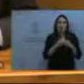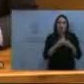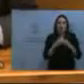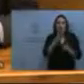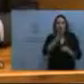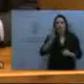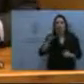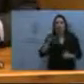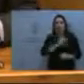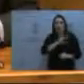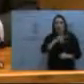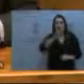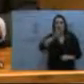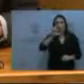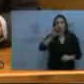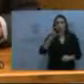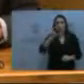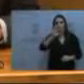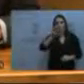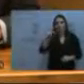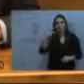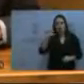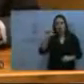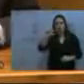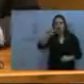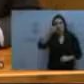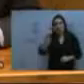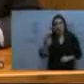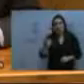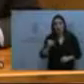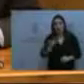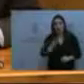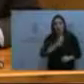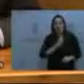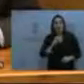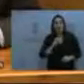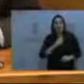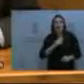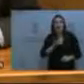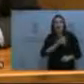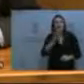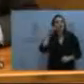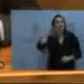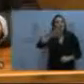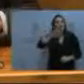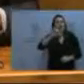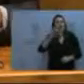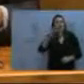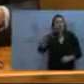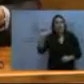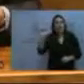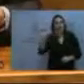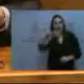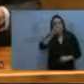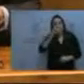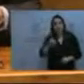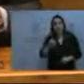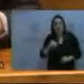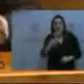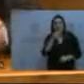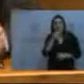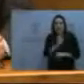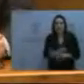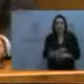Popular, don Carlos José Suárez Alonso. Según me han comunicado, doña María Fe Gómez dará la pregunta en su nombre. Tiene usted la